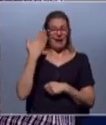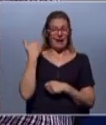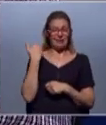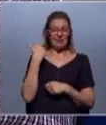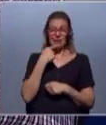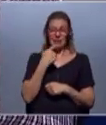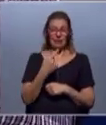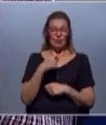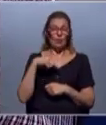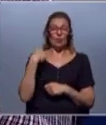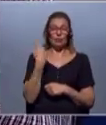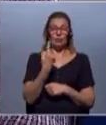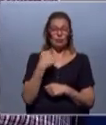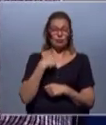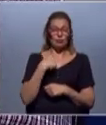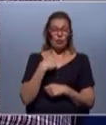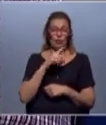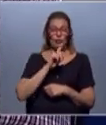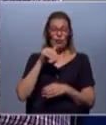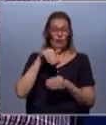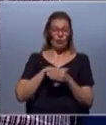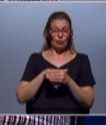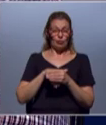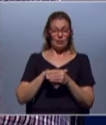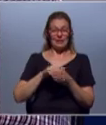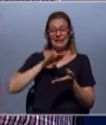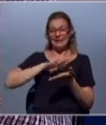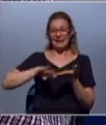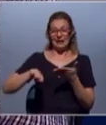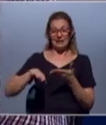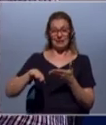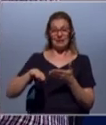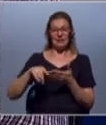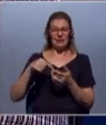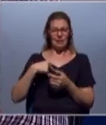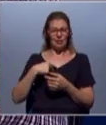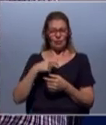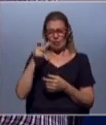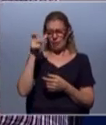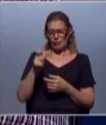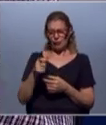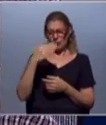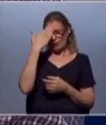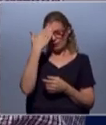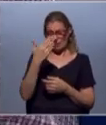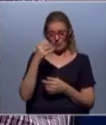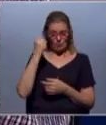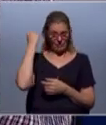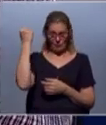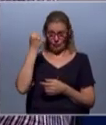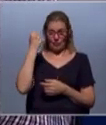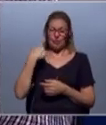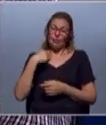públicamente dijo yo no voto al desafuero de marina y es un líder de peso en el frente amplio que yo diga que el más